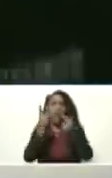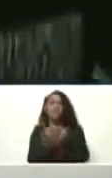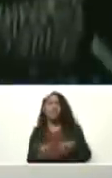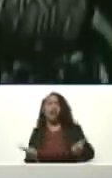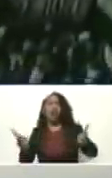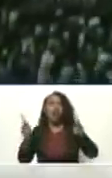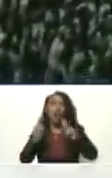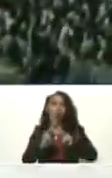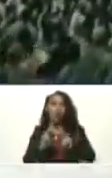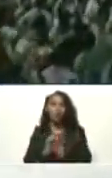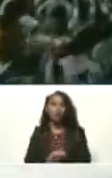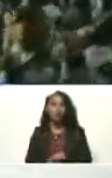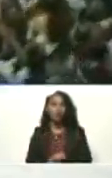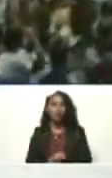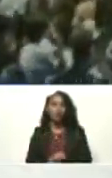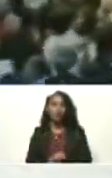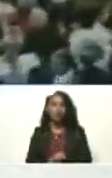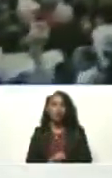valores.